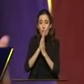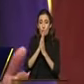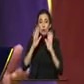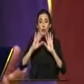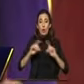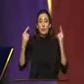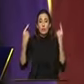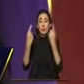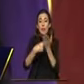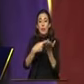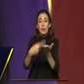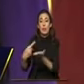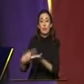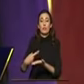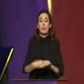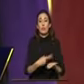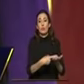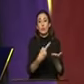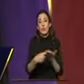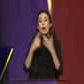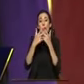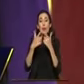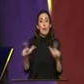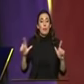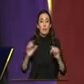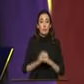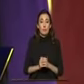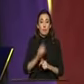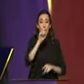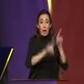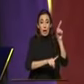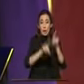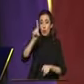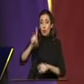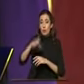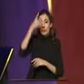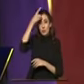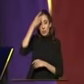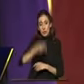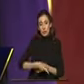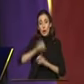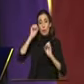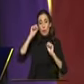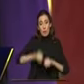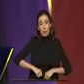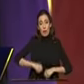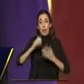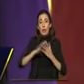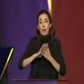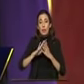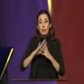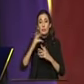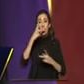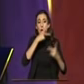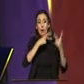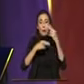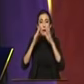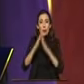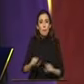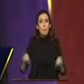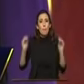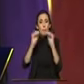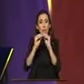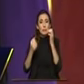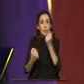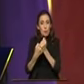para confrontar libremente las ideas. Hay quienes creen que esta decisión podría estimular a los calumniadores.